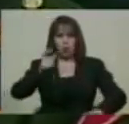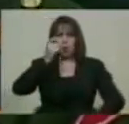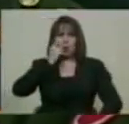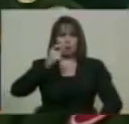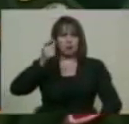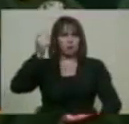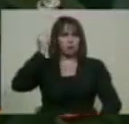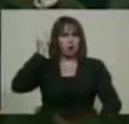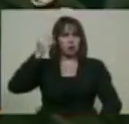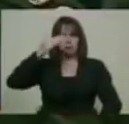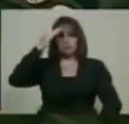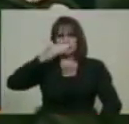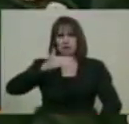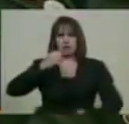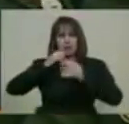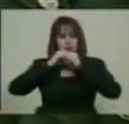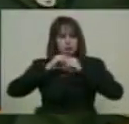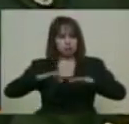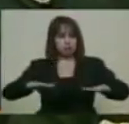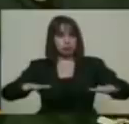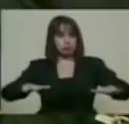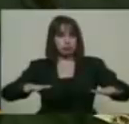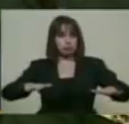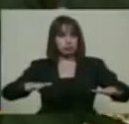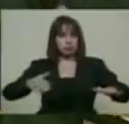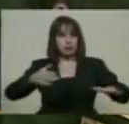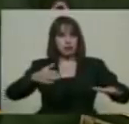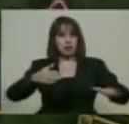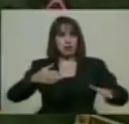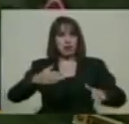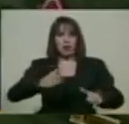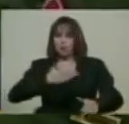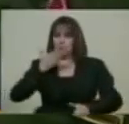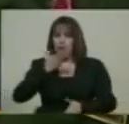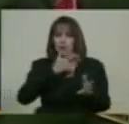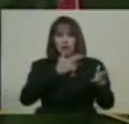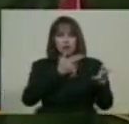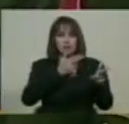mujeres, en capacidad de defensa territorial,